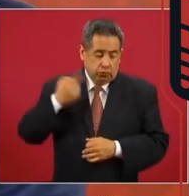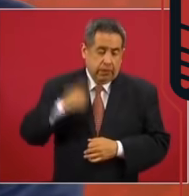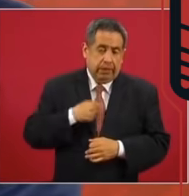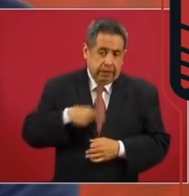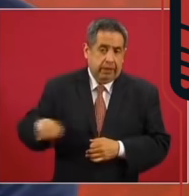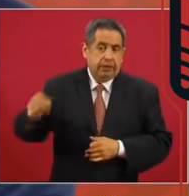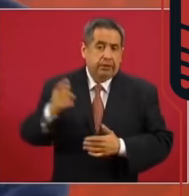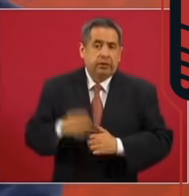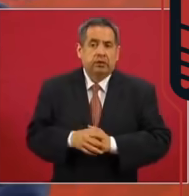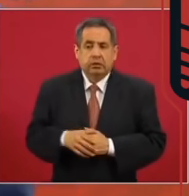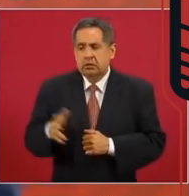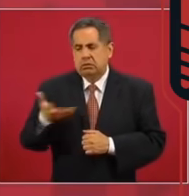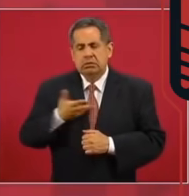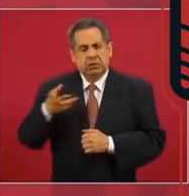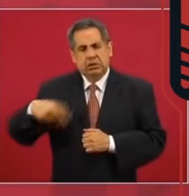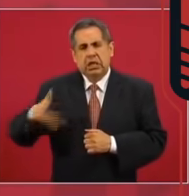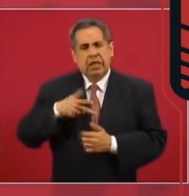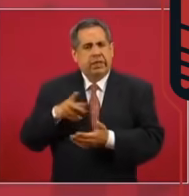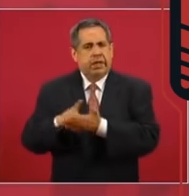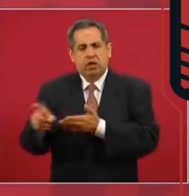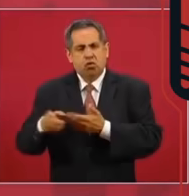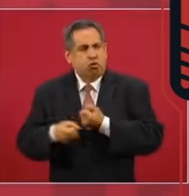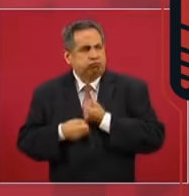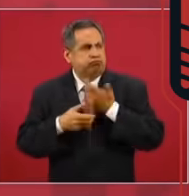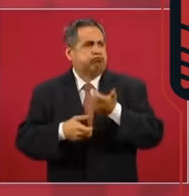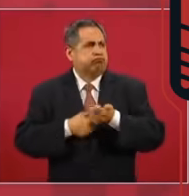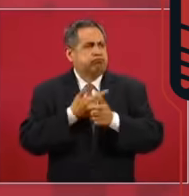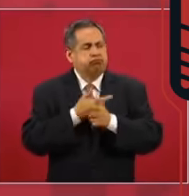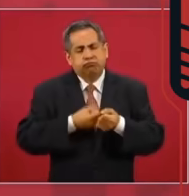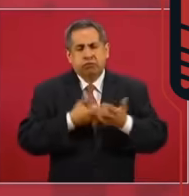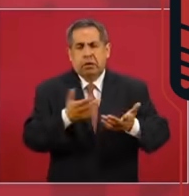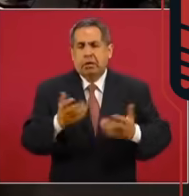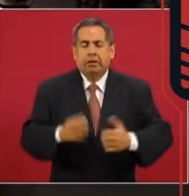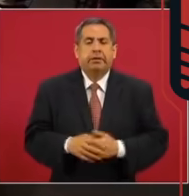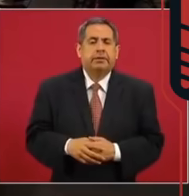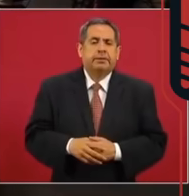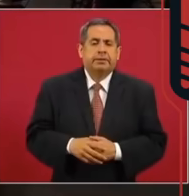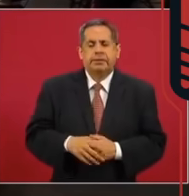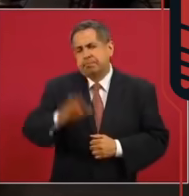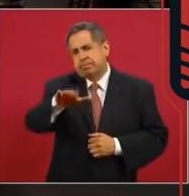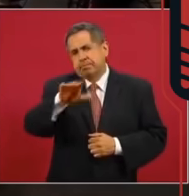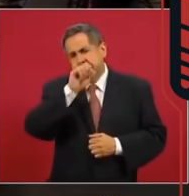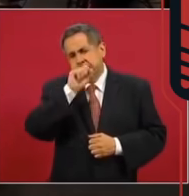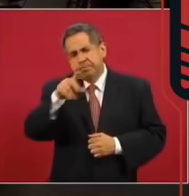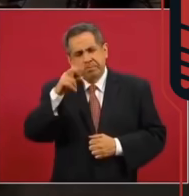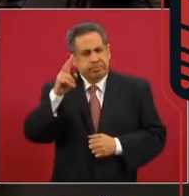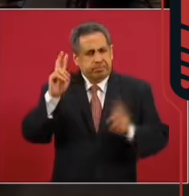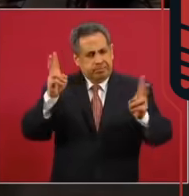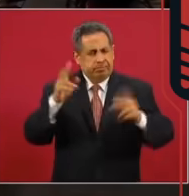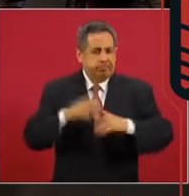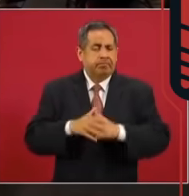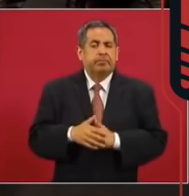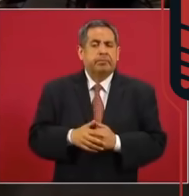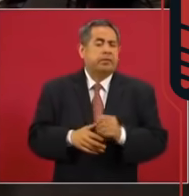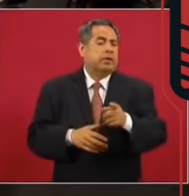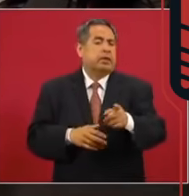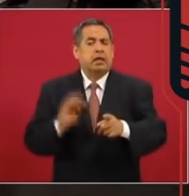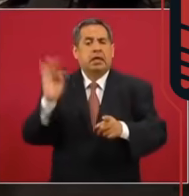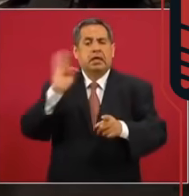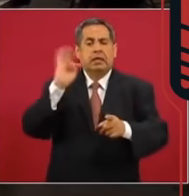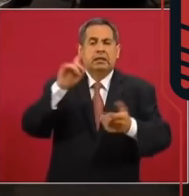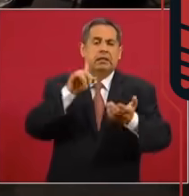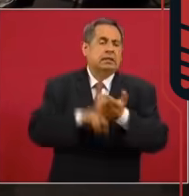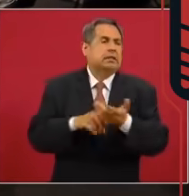y están en su derecho de manifestarse. En ese mismo tema, preguntarle, ¿qué dice usted respecto de que ahora se